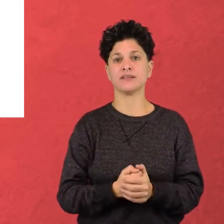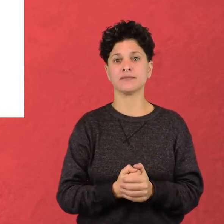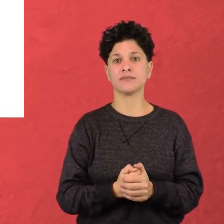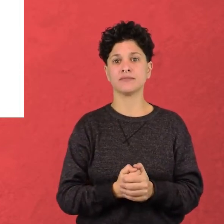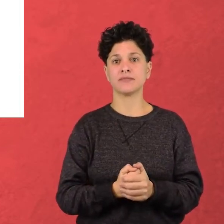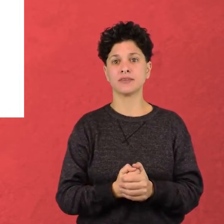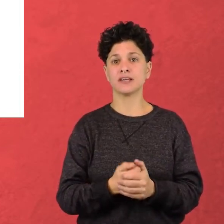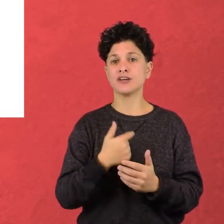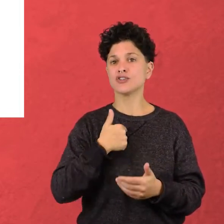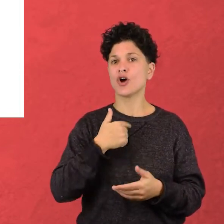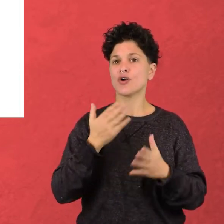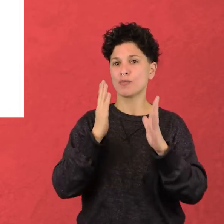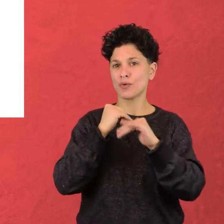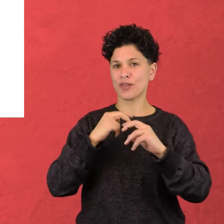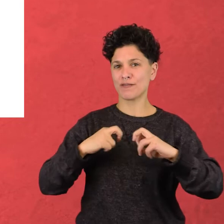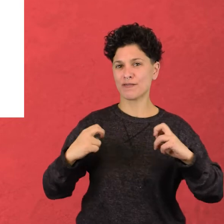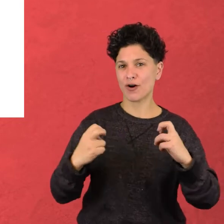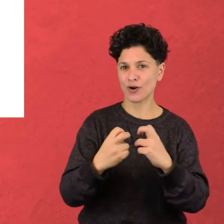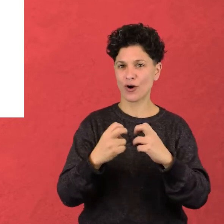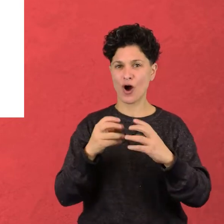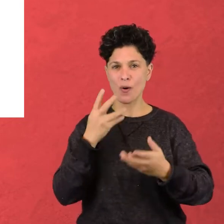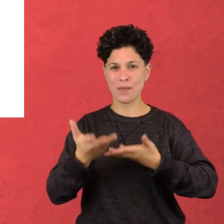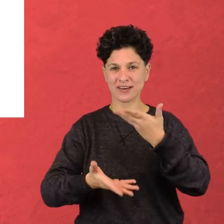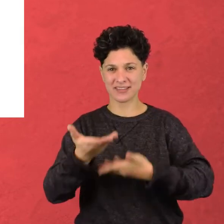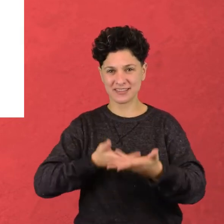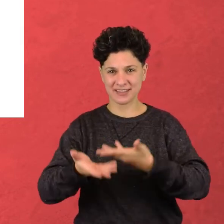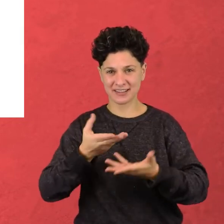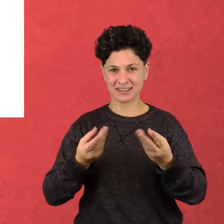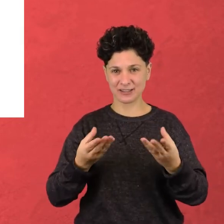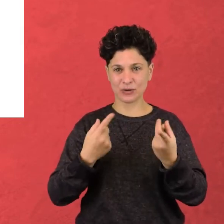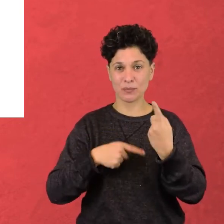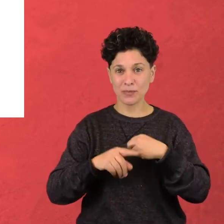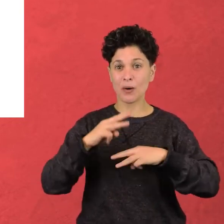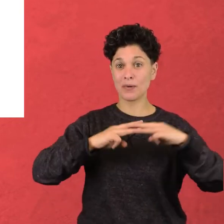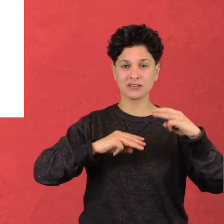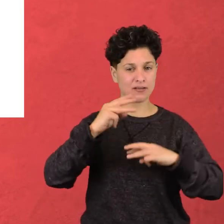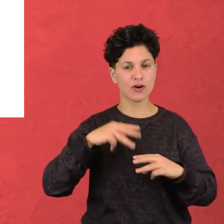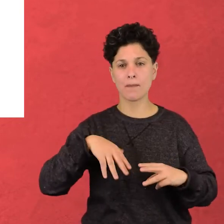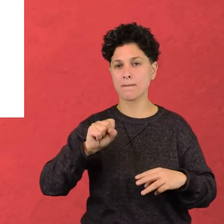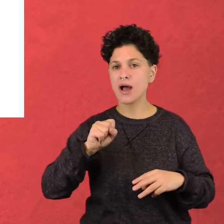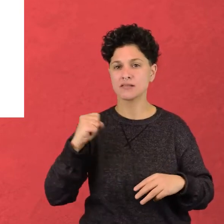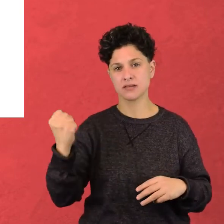foros, creo que esa metáfora es lo más valioso del texto. ¿Y